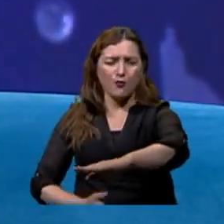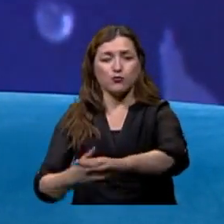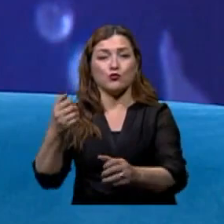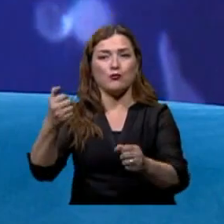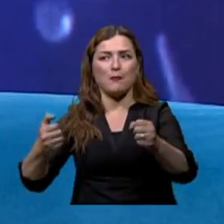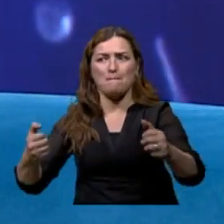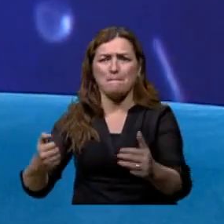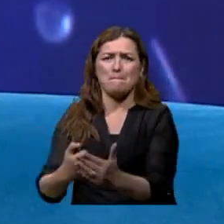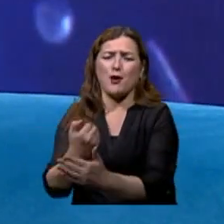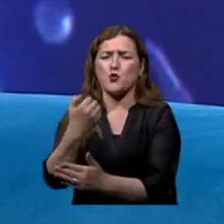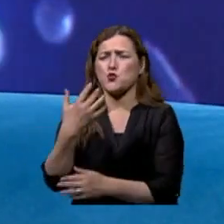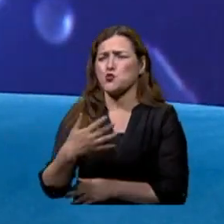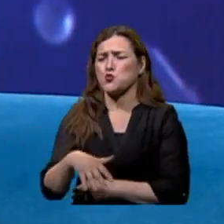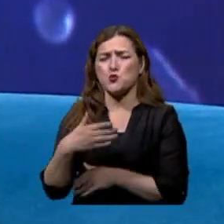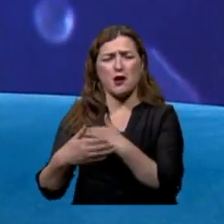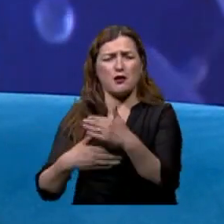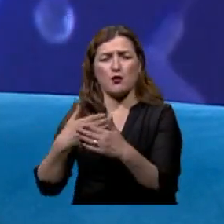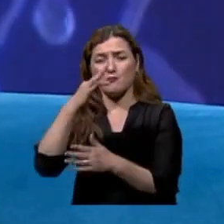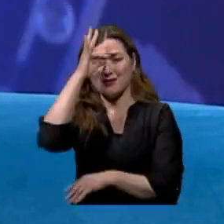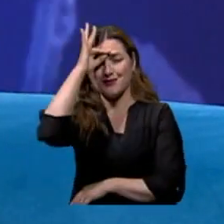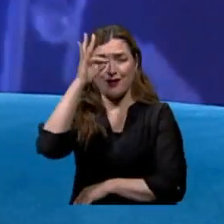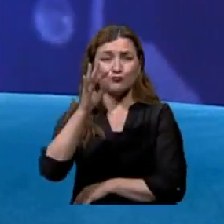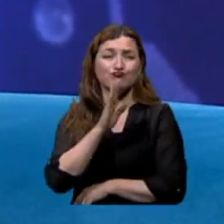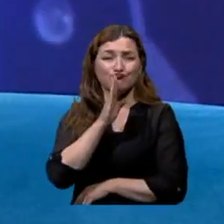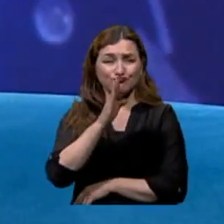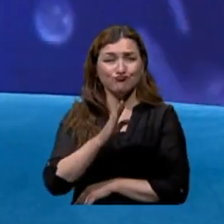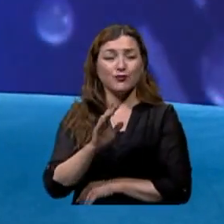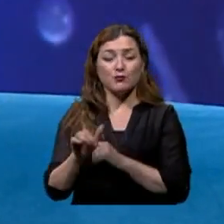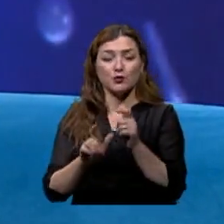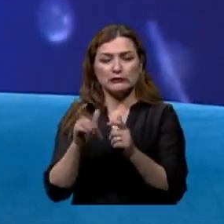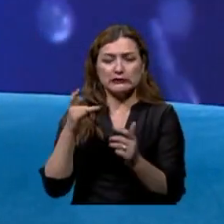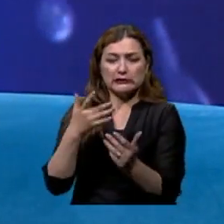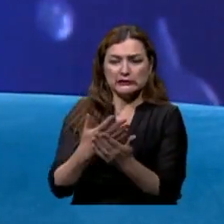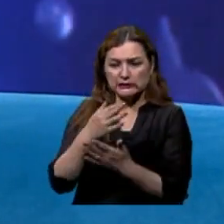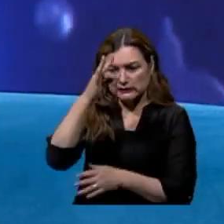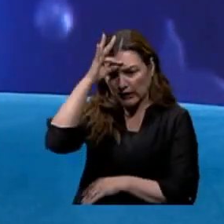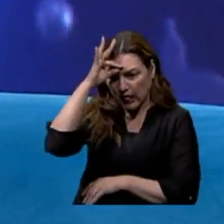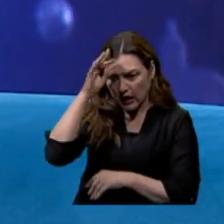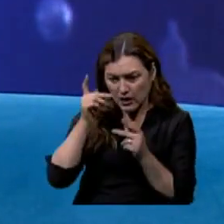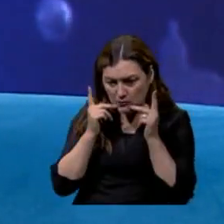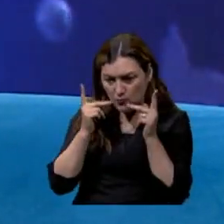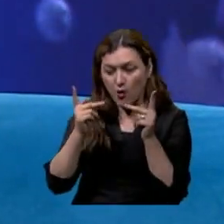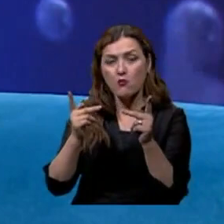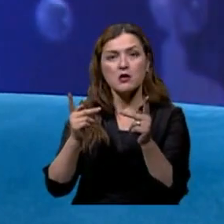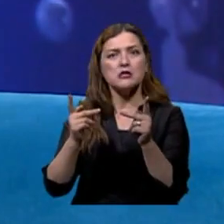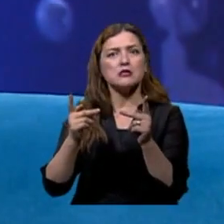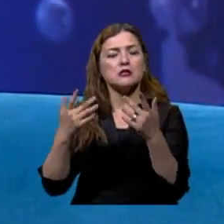tipo de causas, hacen que los pacientes lleguen a los hospitales públicos